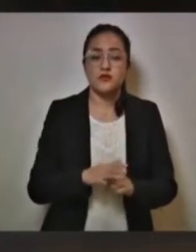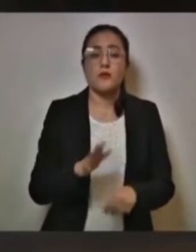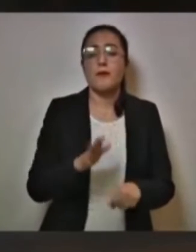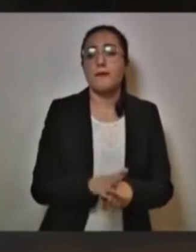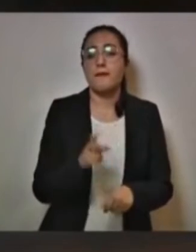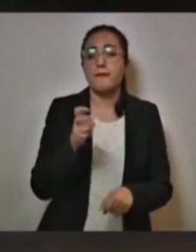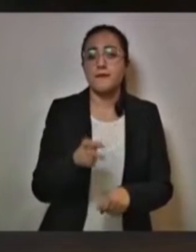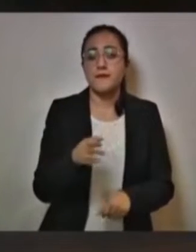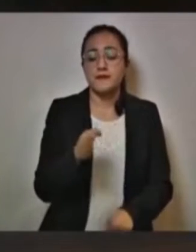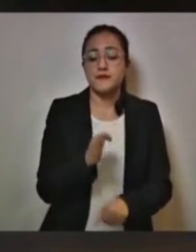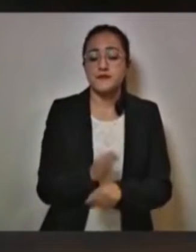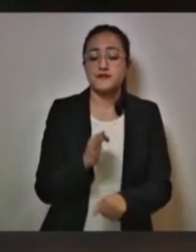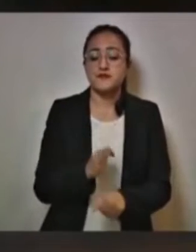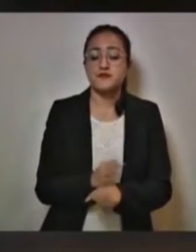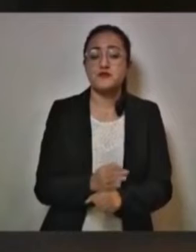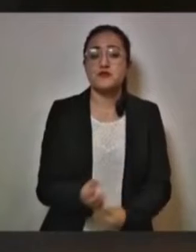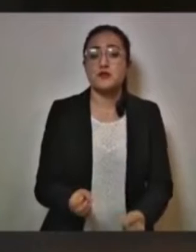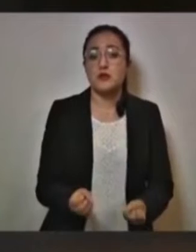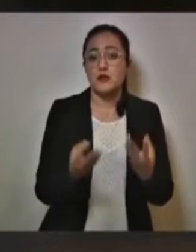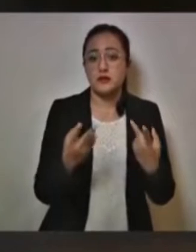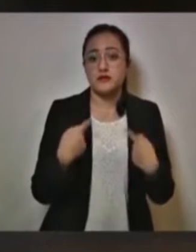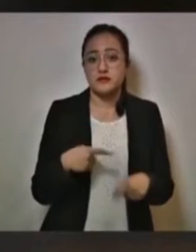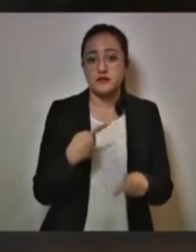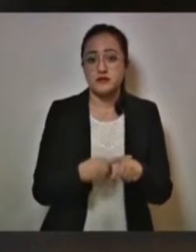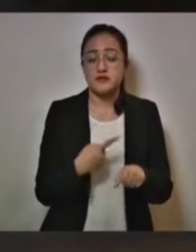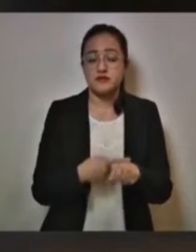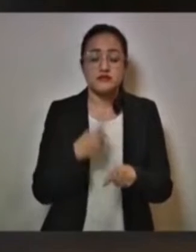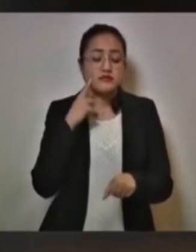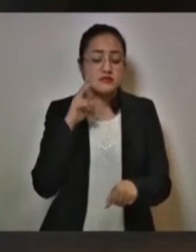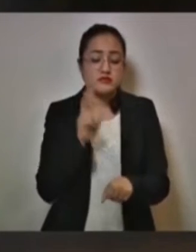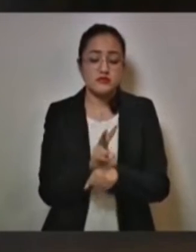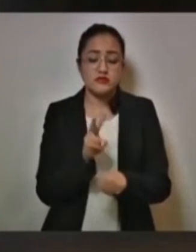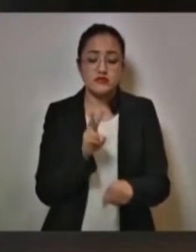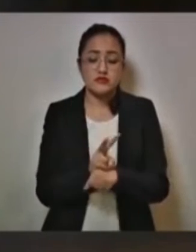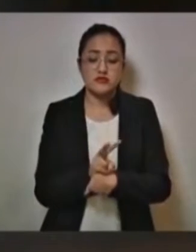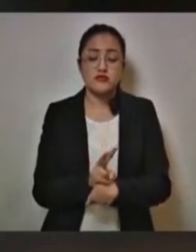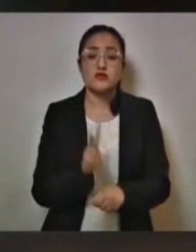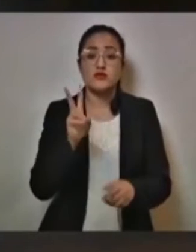Contactos de estos casos activos que están en vigilancia,